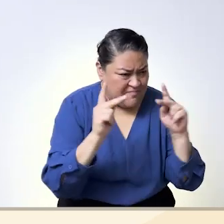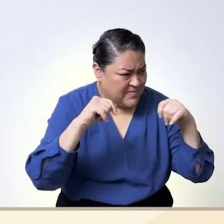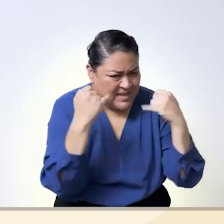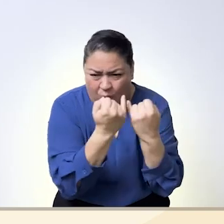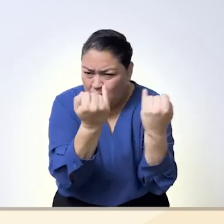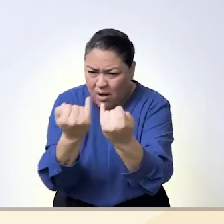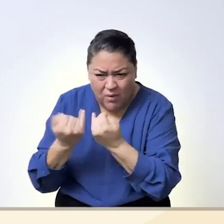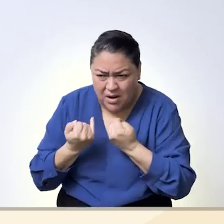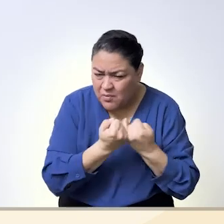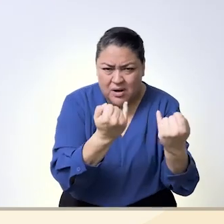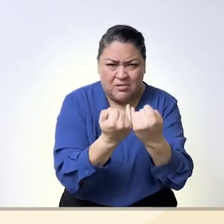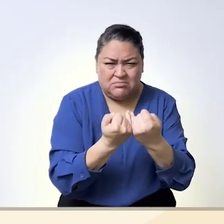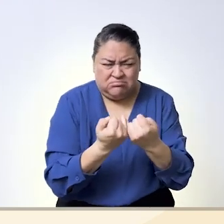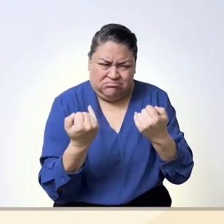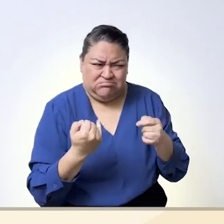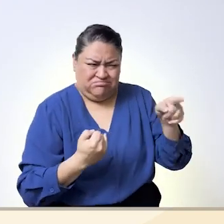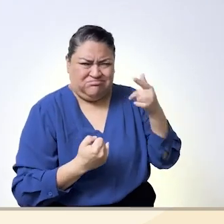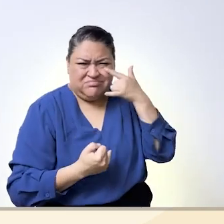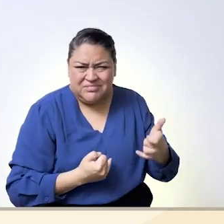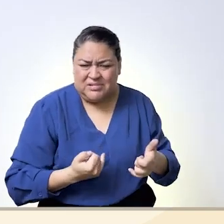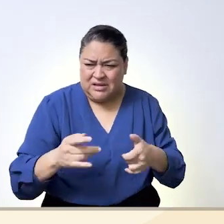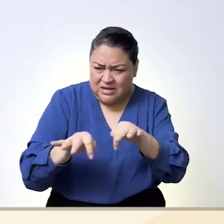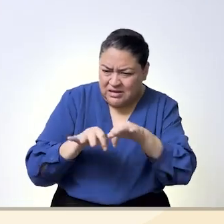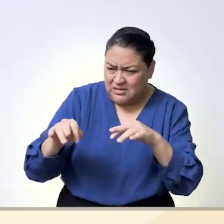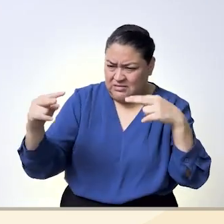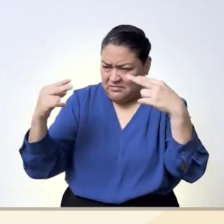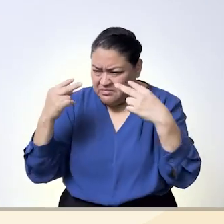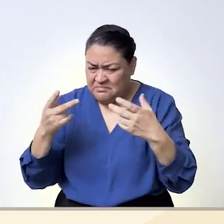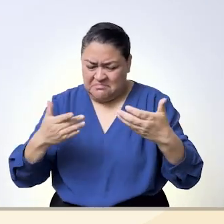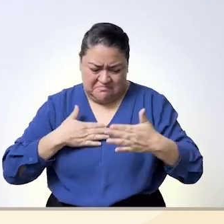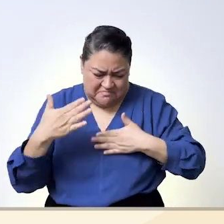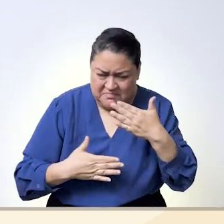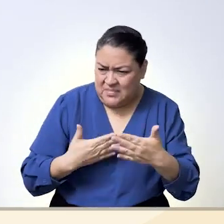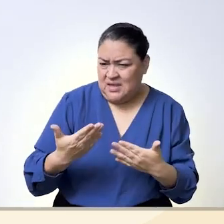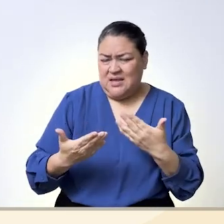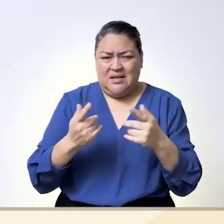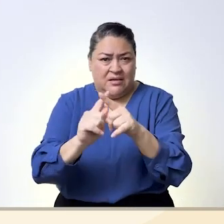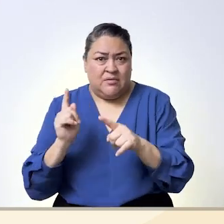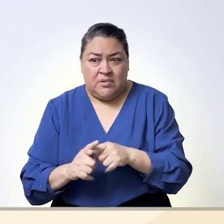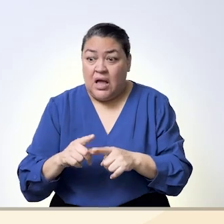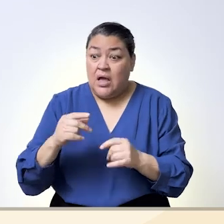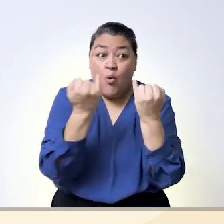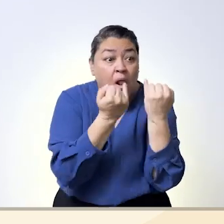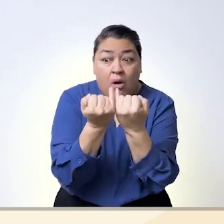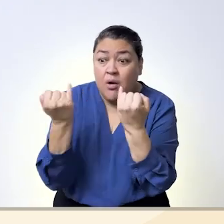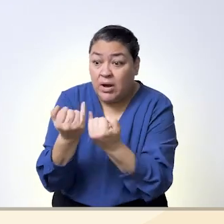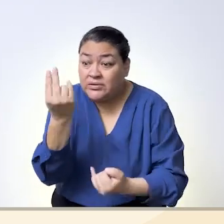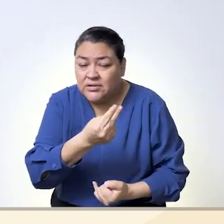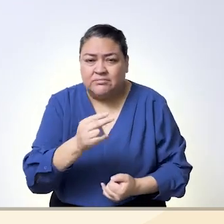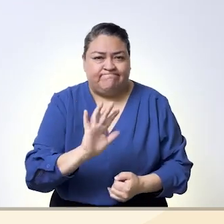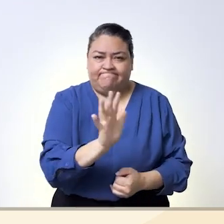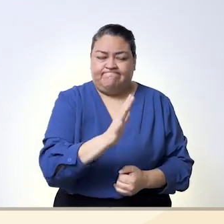las actitudes, las formas de vernos, las formas de actuar, las formas de trabajar, las formas de divertirse, las formas de gozar,